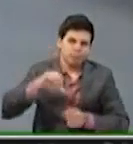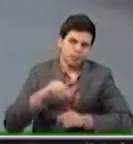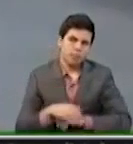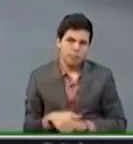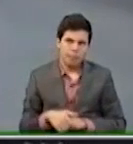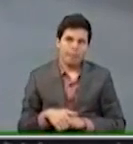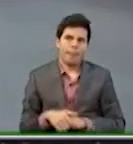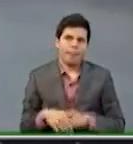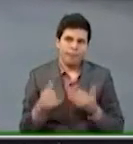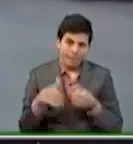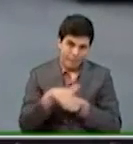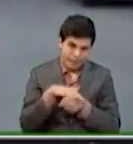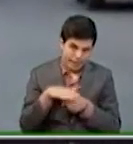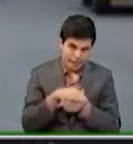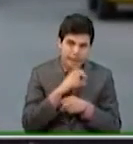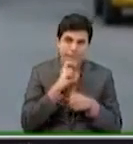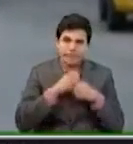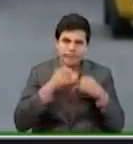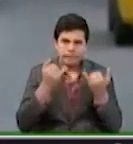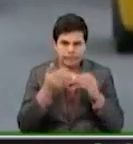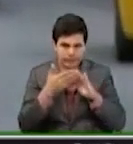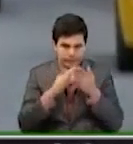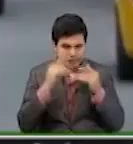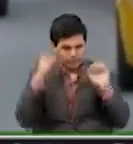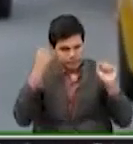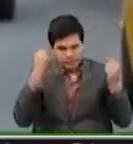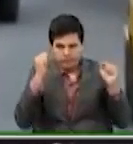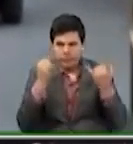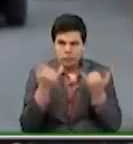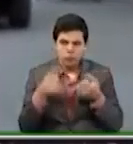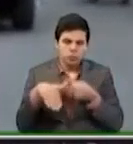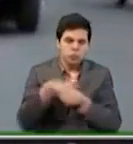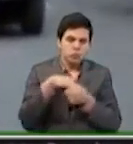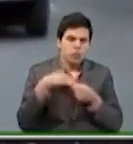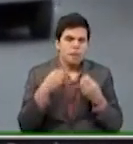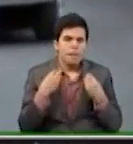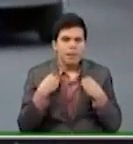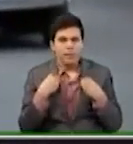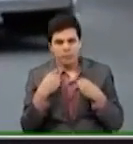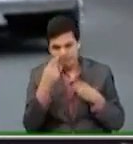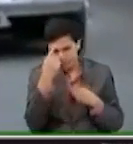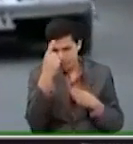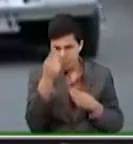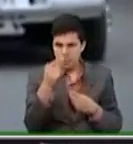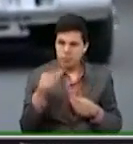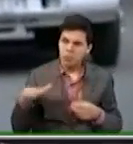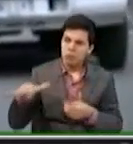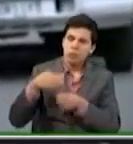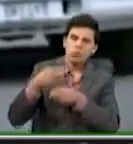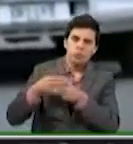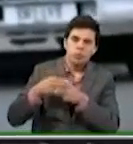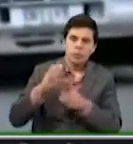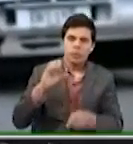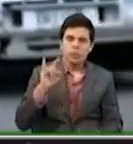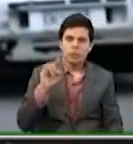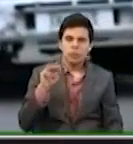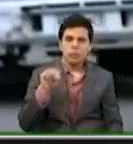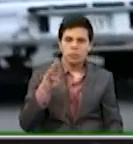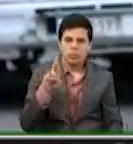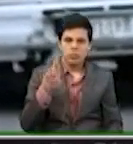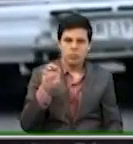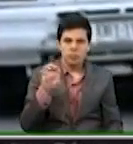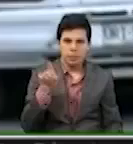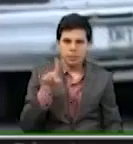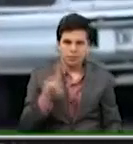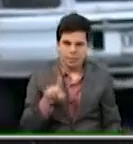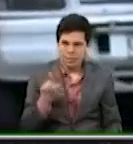solo esta situación no preocupa a las autoridades y también a los habitantes de este sector. En el sector conocido como Las Cumbres, que también hace parte de la